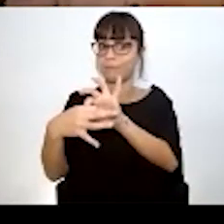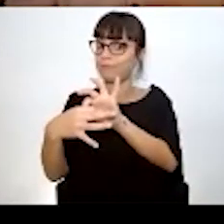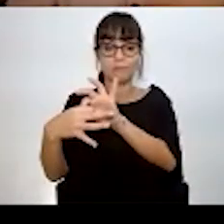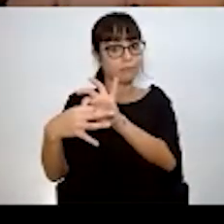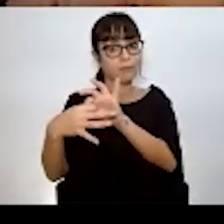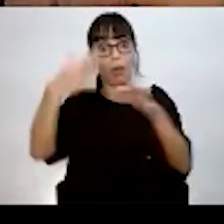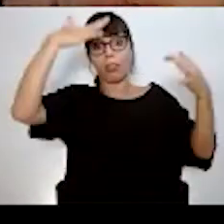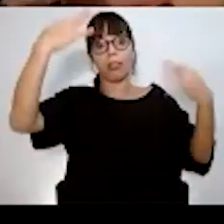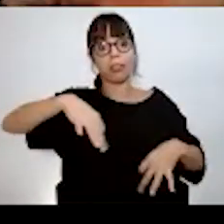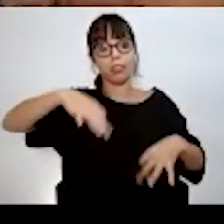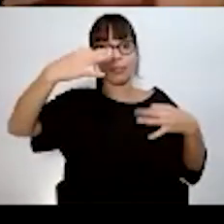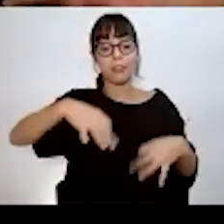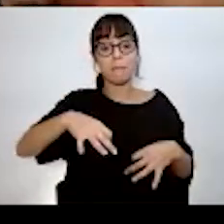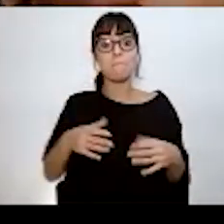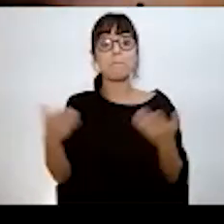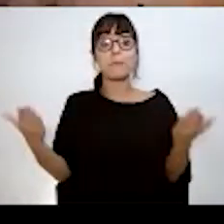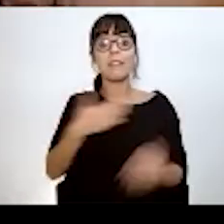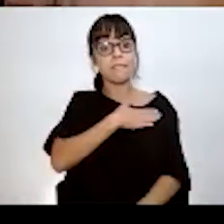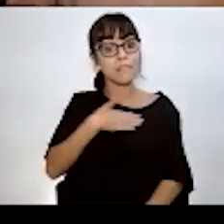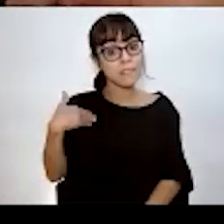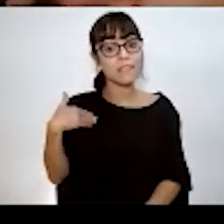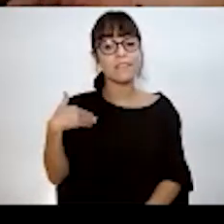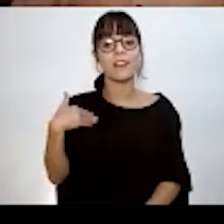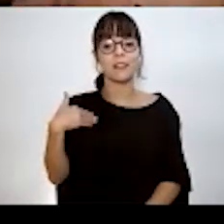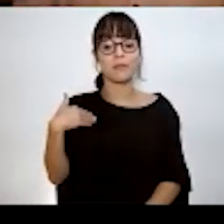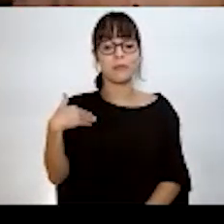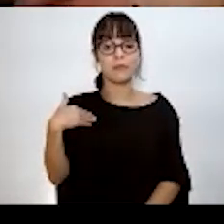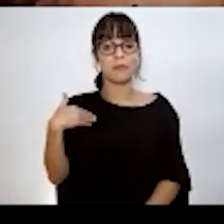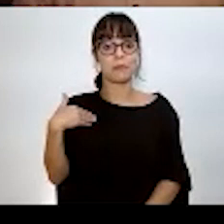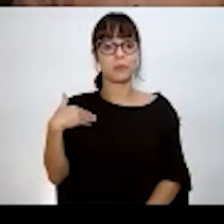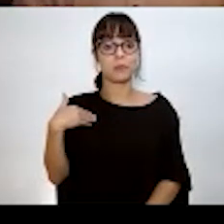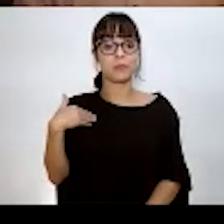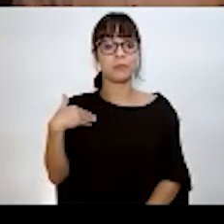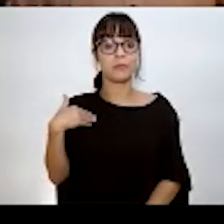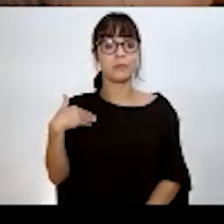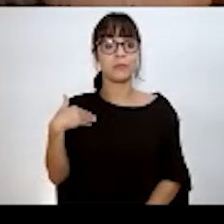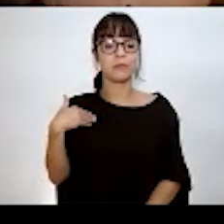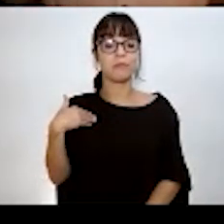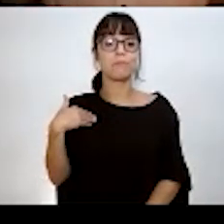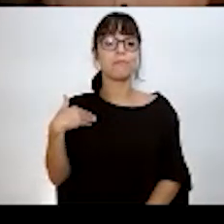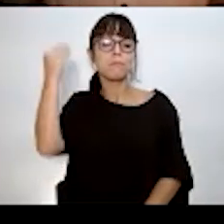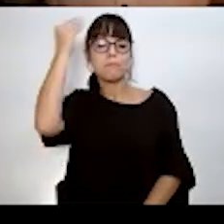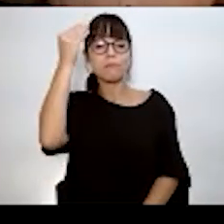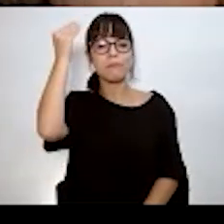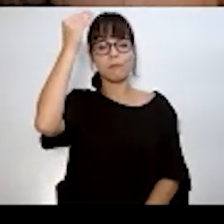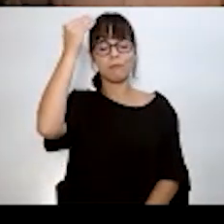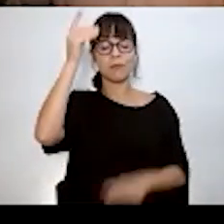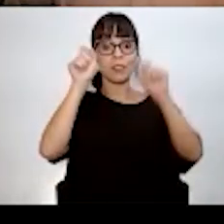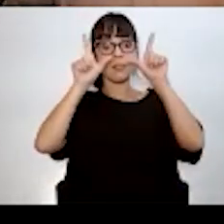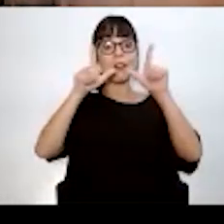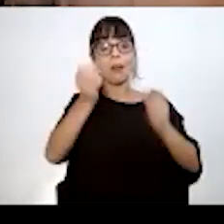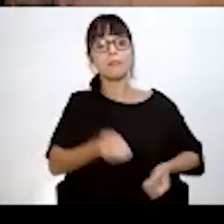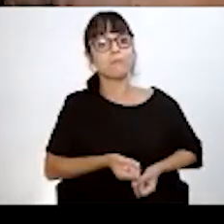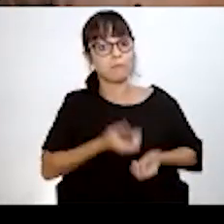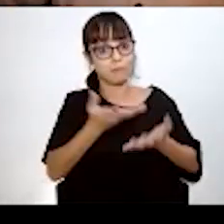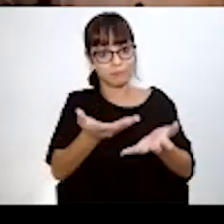es que poco a poco fuese, bueno, me gustaría compartir con ustedes algunas de las reflexiones sobre algunos de los aspectos que estamos